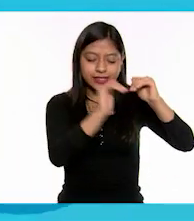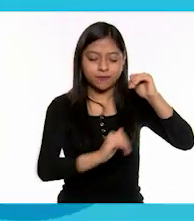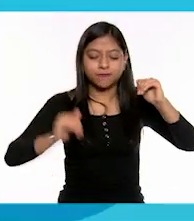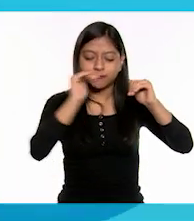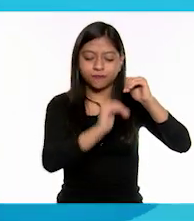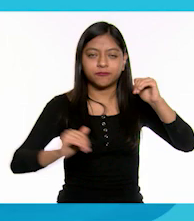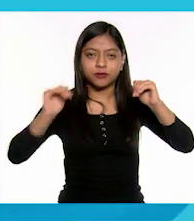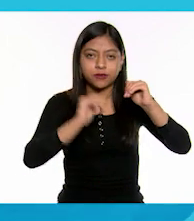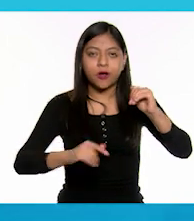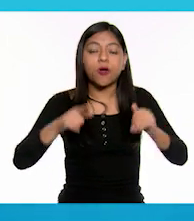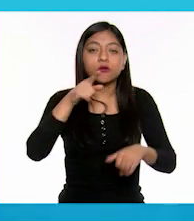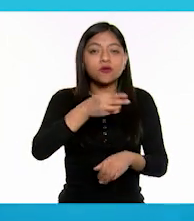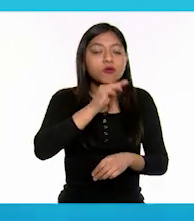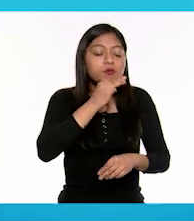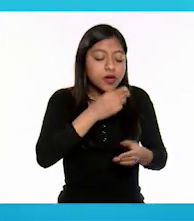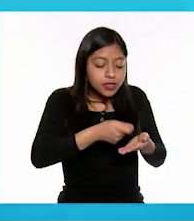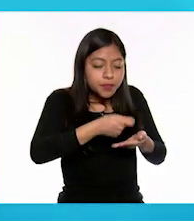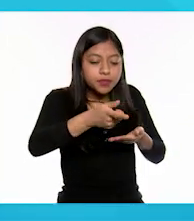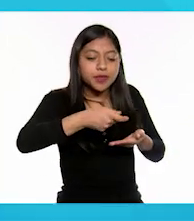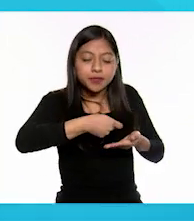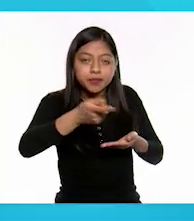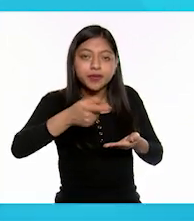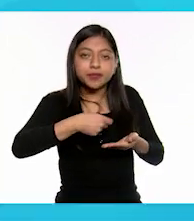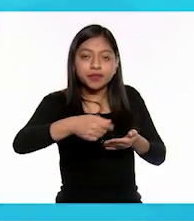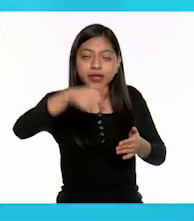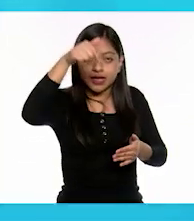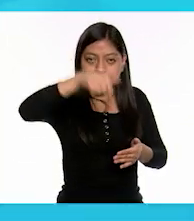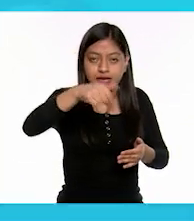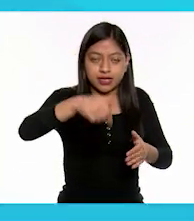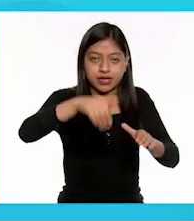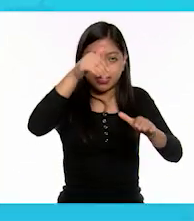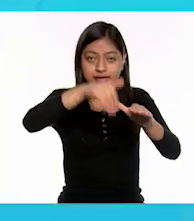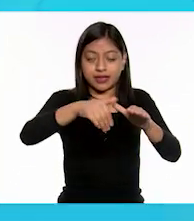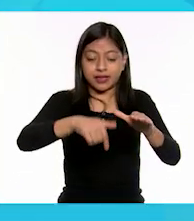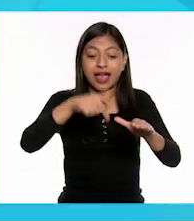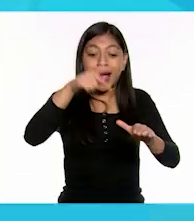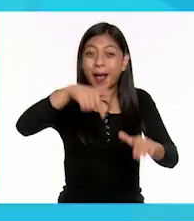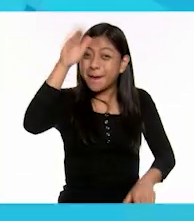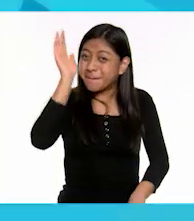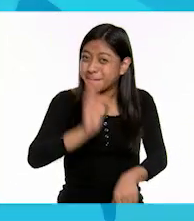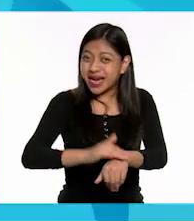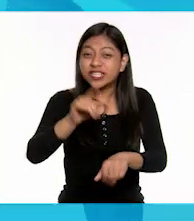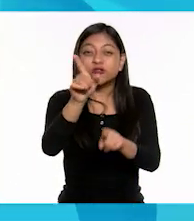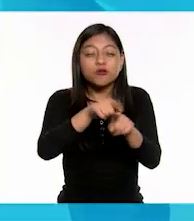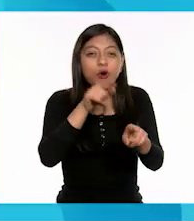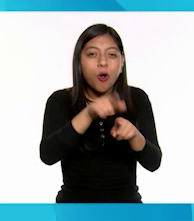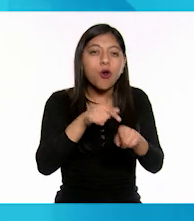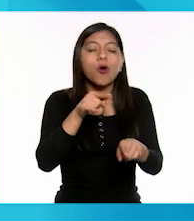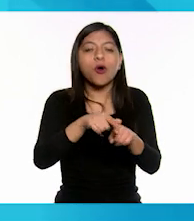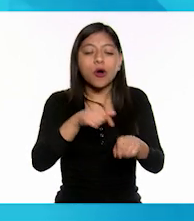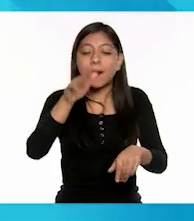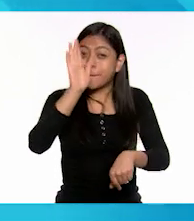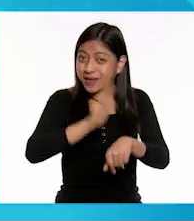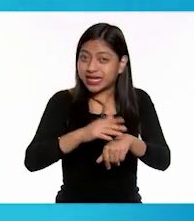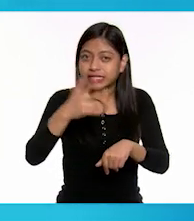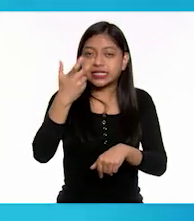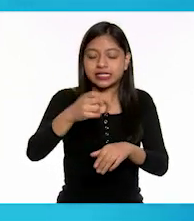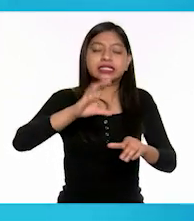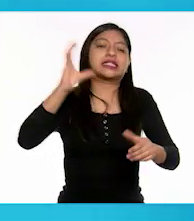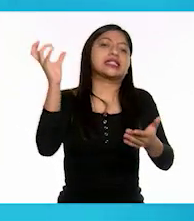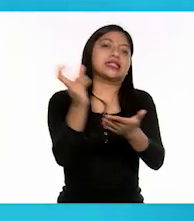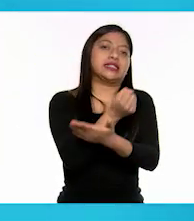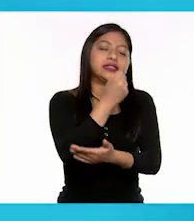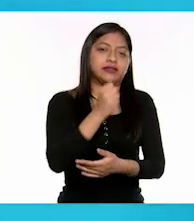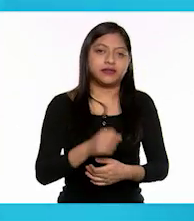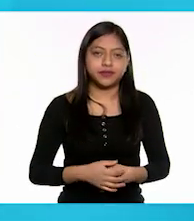abiertas los granos de maíz al hoyo si gana quien tiene más granos de maíz en el hoyito fíjate eric